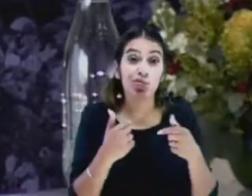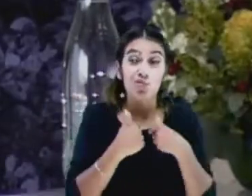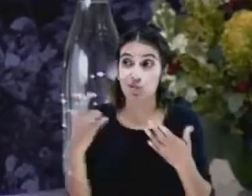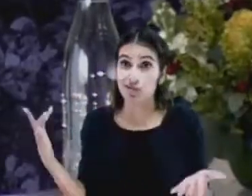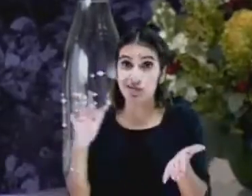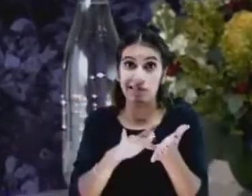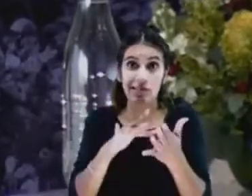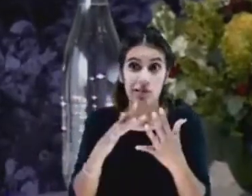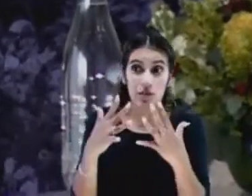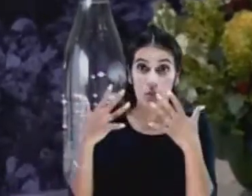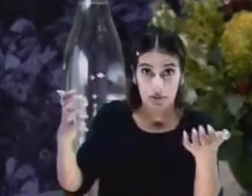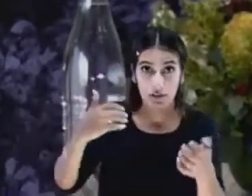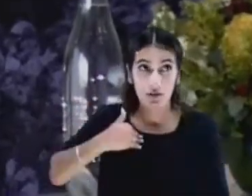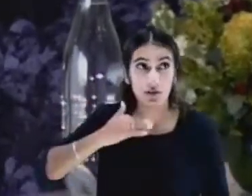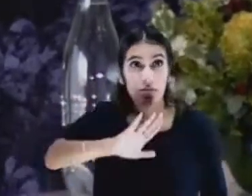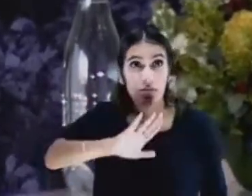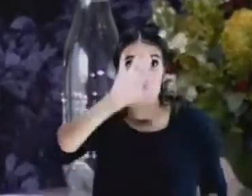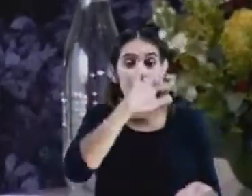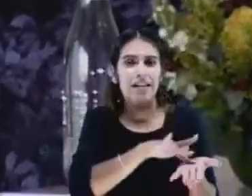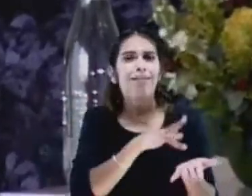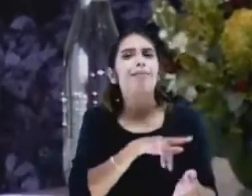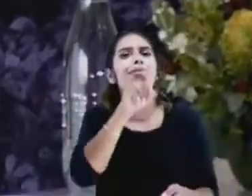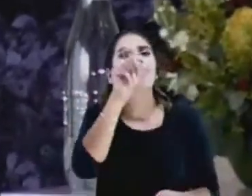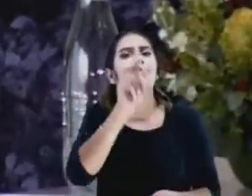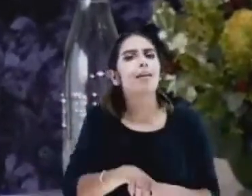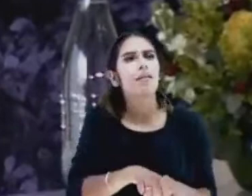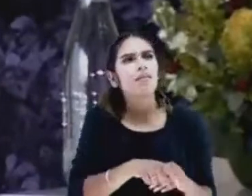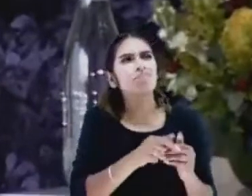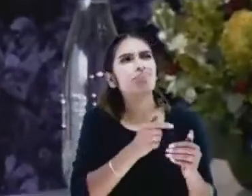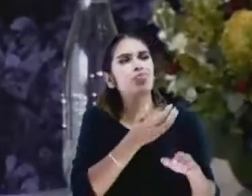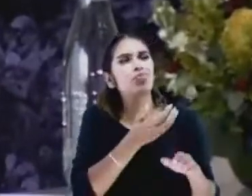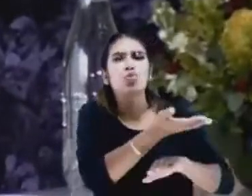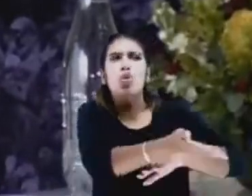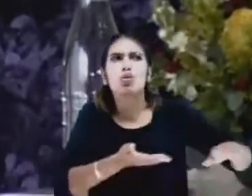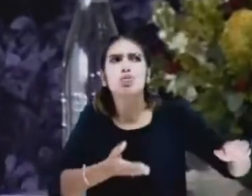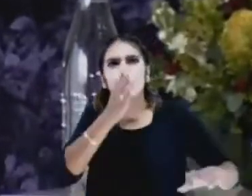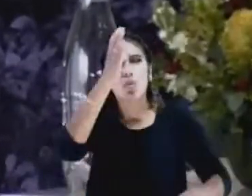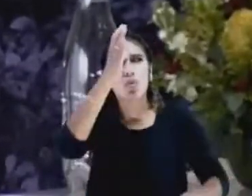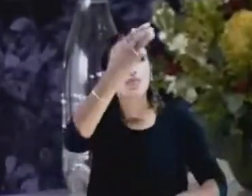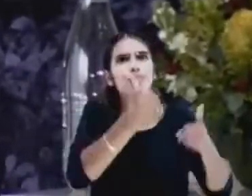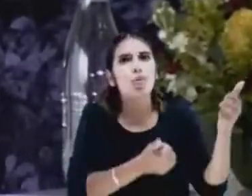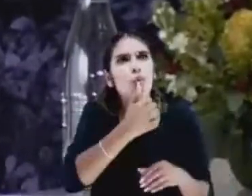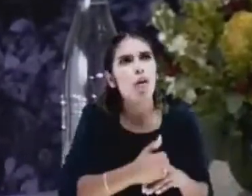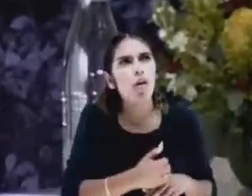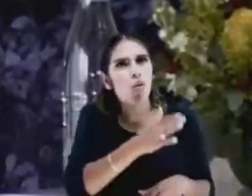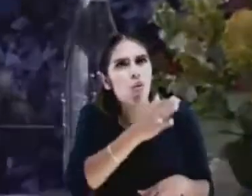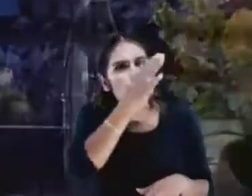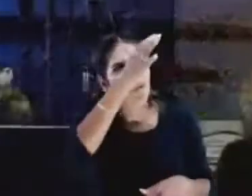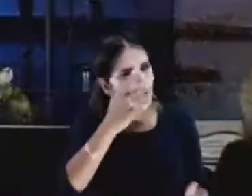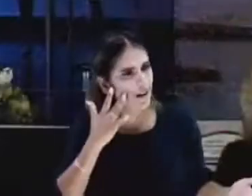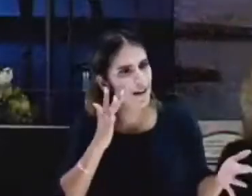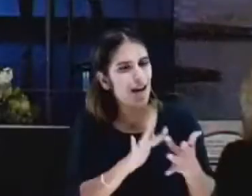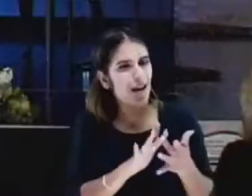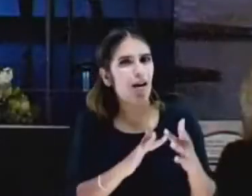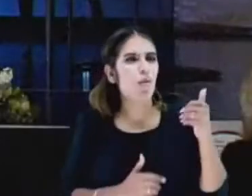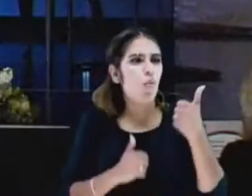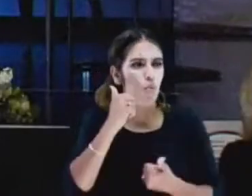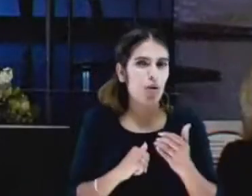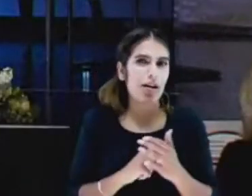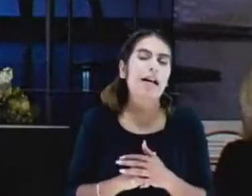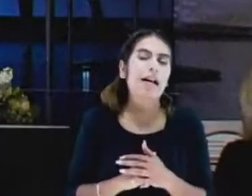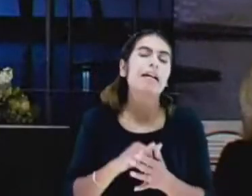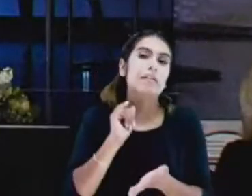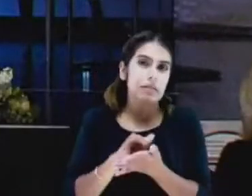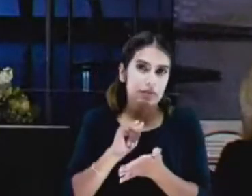saber cuál fue la solicitud del concepto y cuál fue el concepto correspondiente volvemos al tema elementos de juicio suficientes